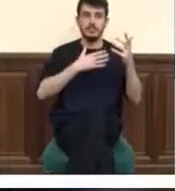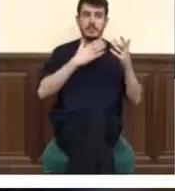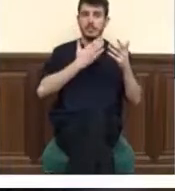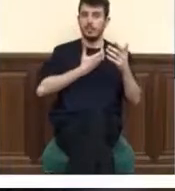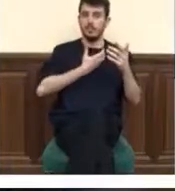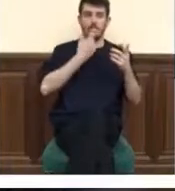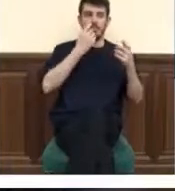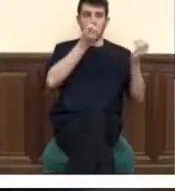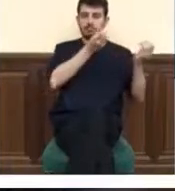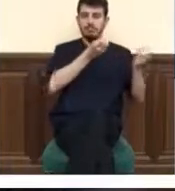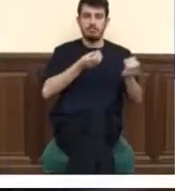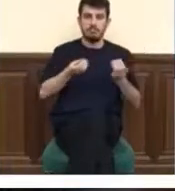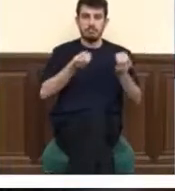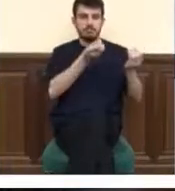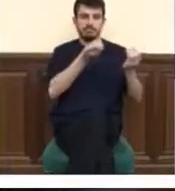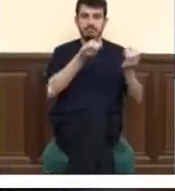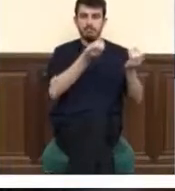municipio